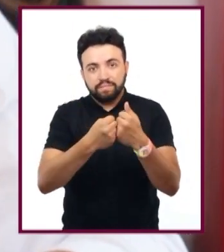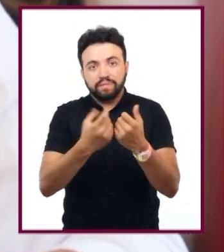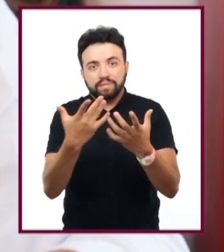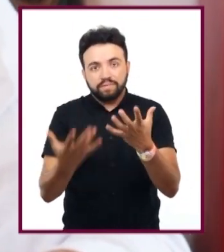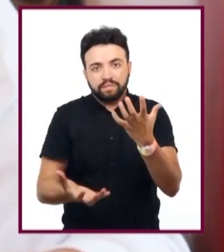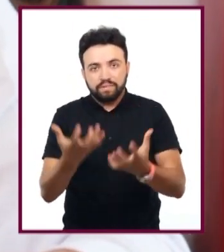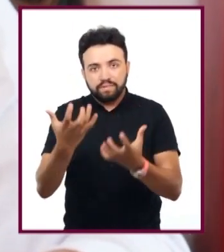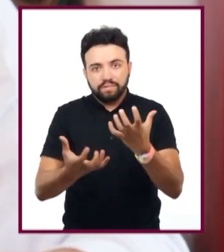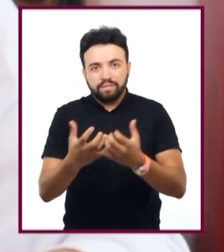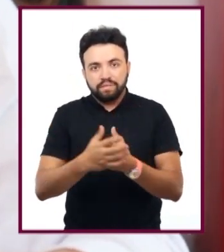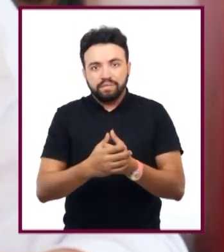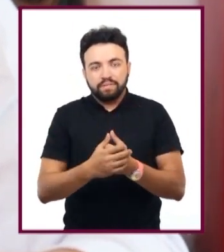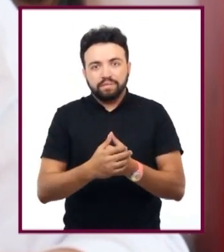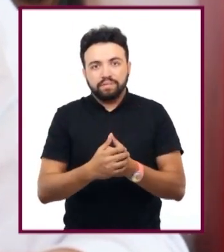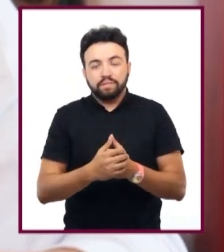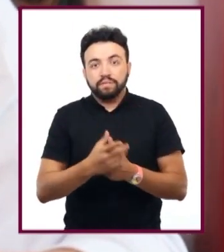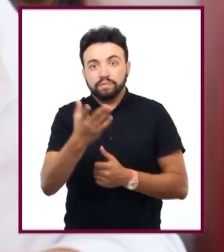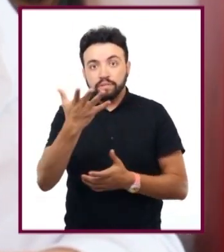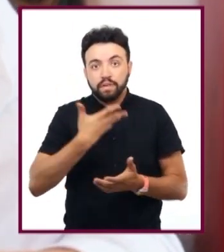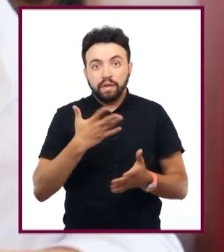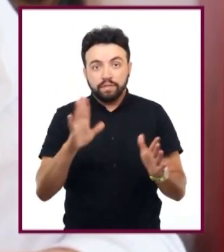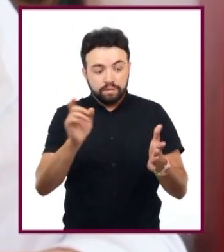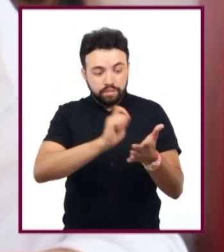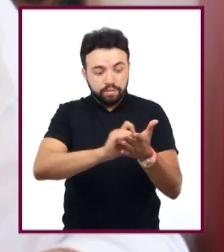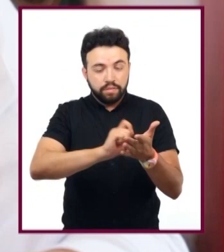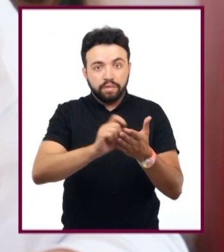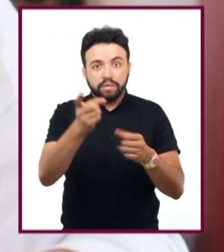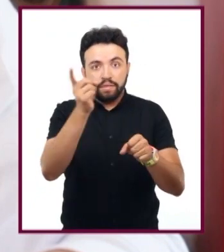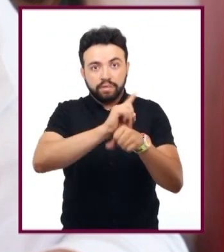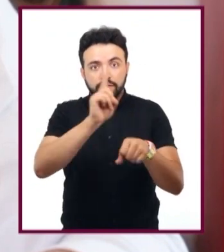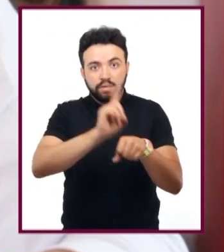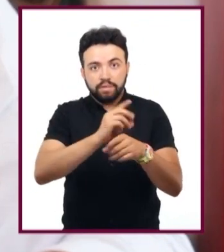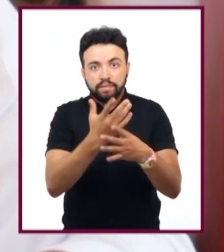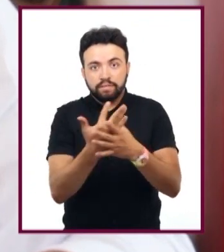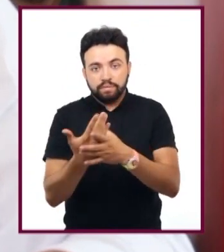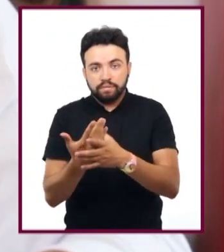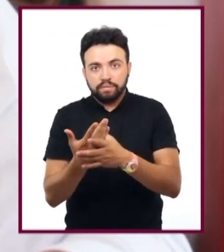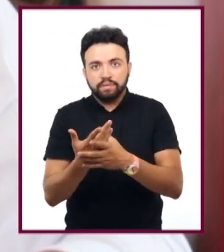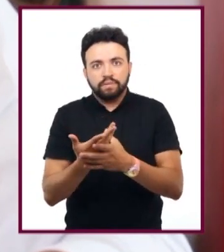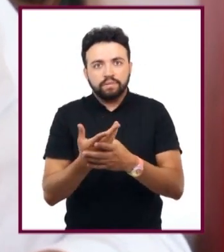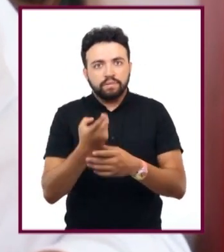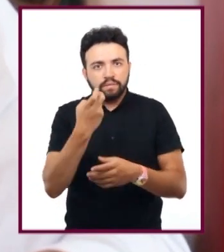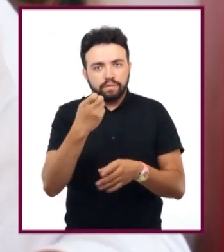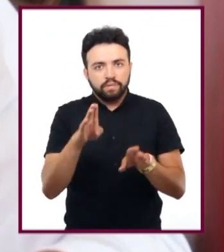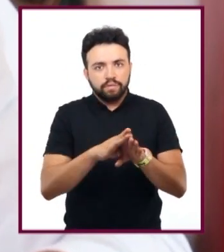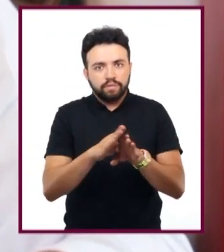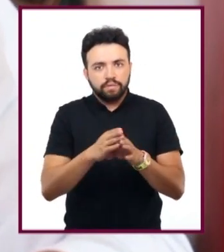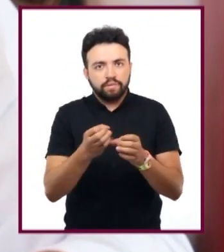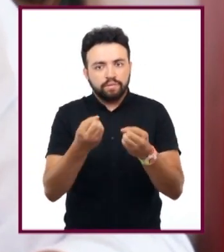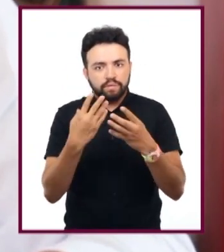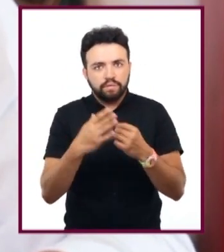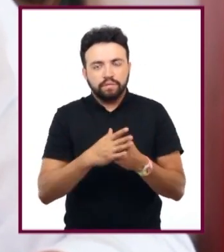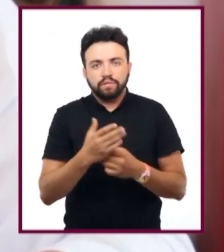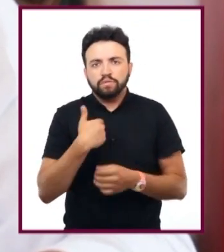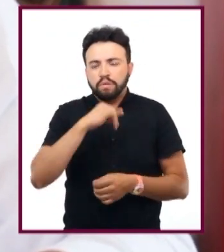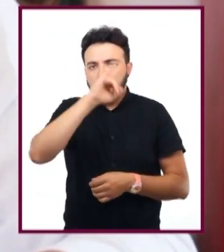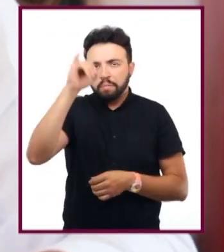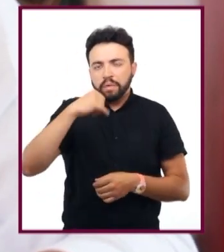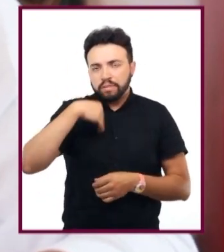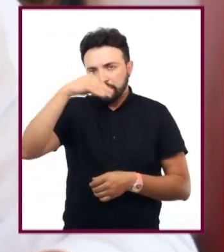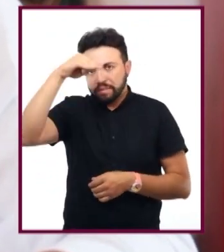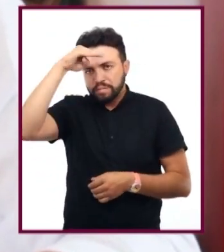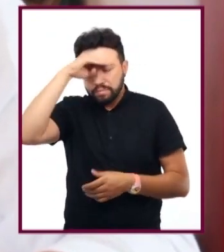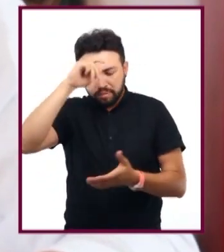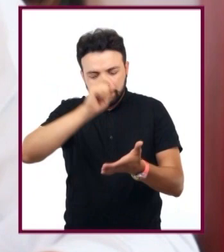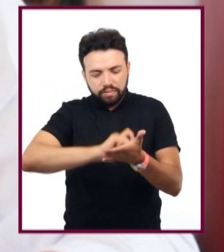la masa para poder hacer el pan y hornear. Oye, ¿ya estás haciendo tu diario de la espera? Está muy interesante esta actividad que nos